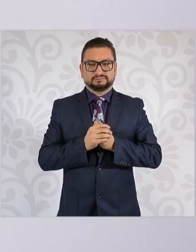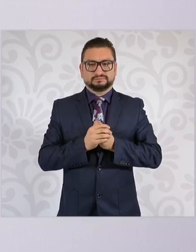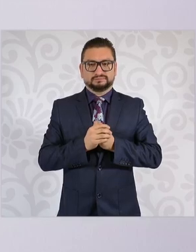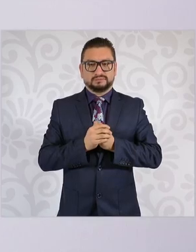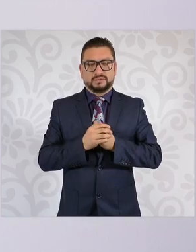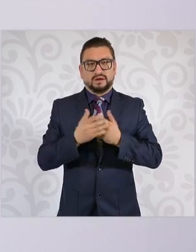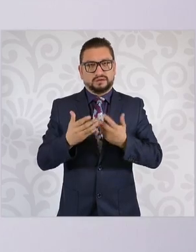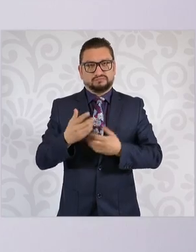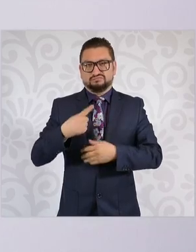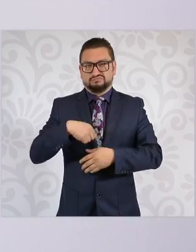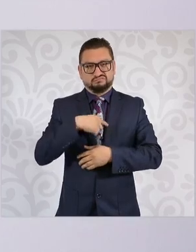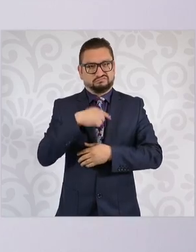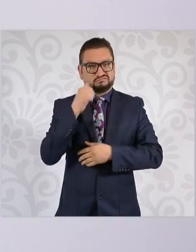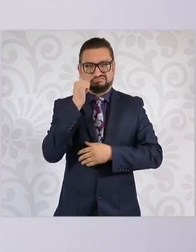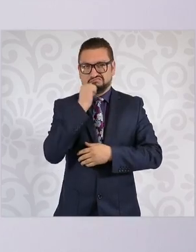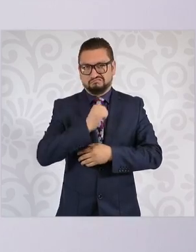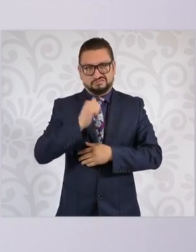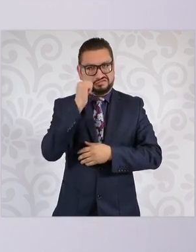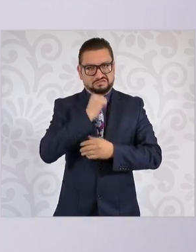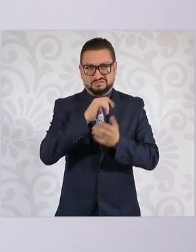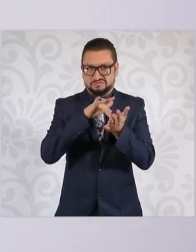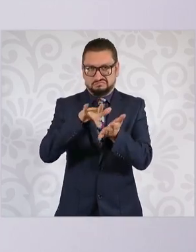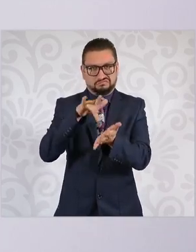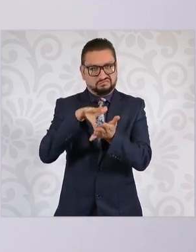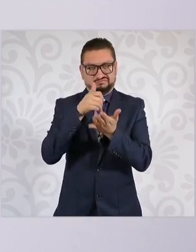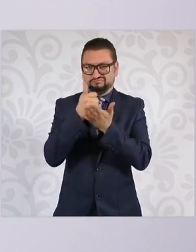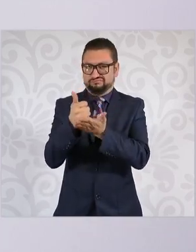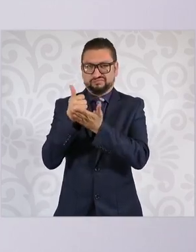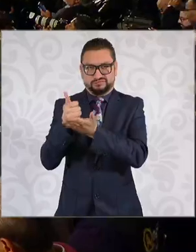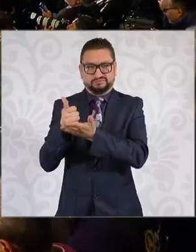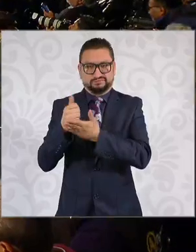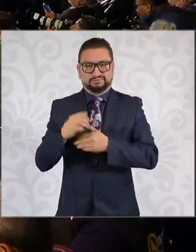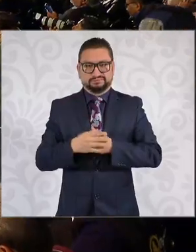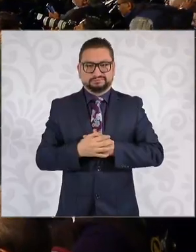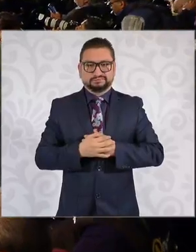y siempre nuestro apoyo, nuestra solidaridad.